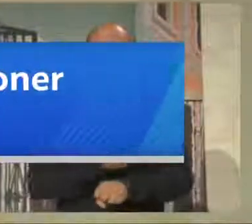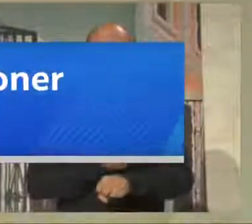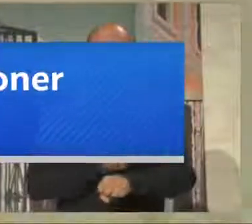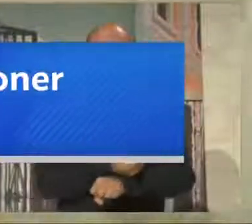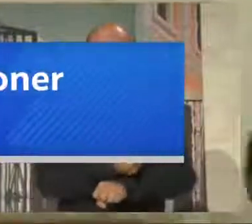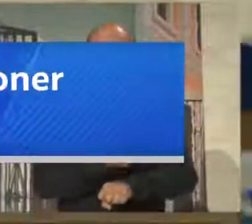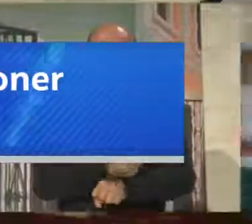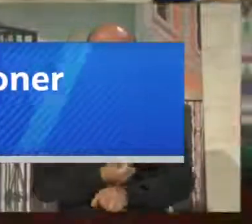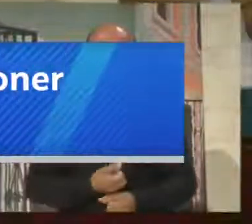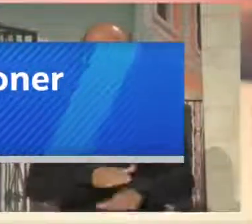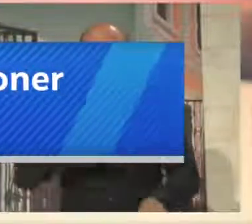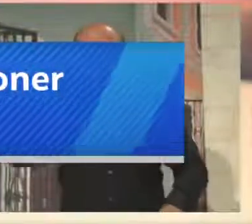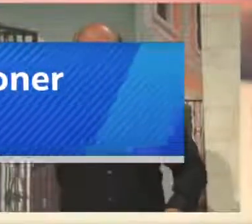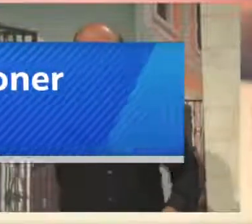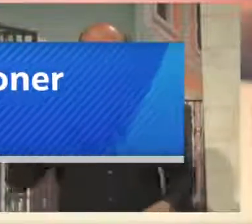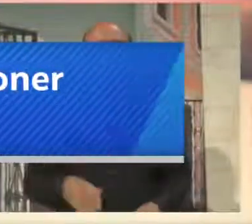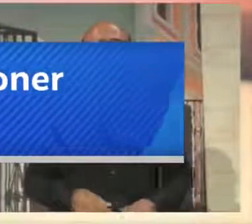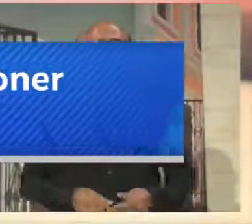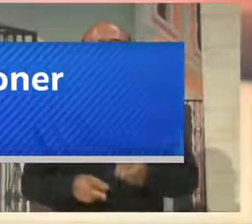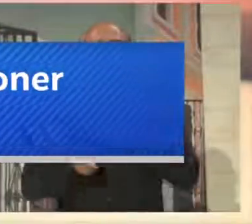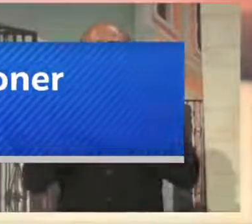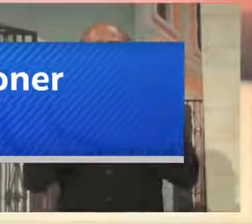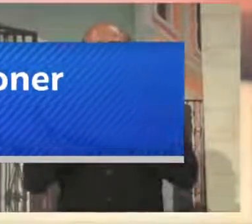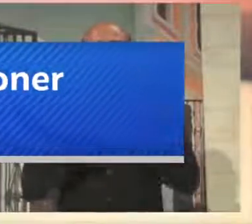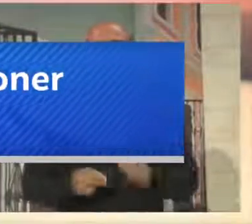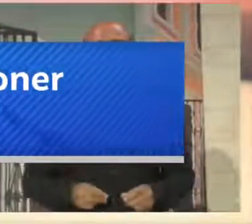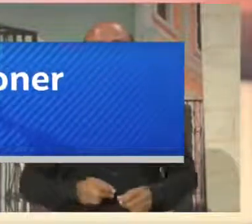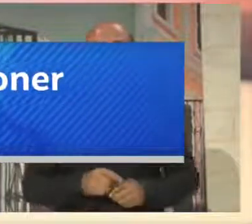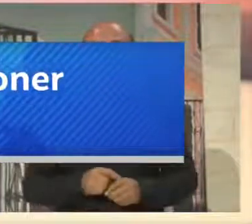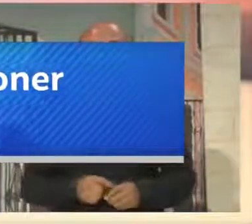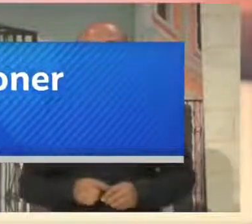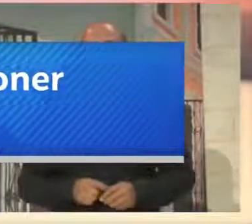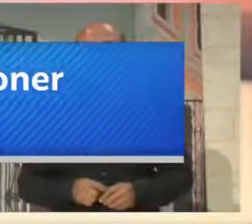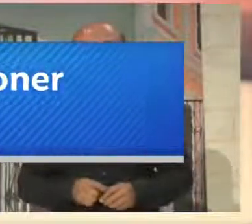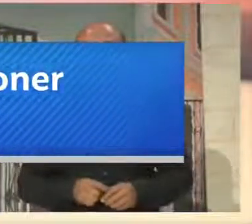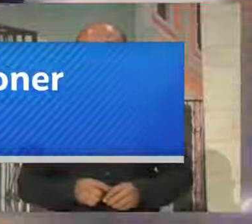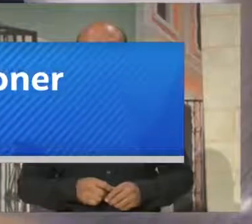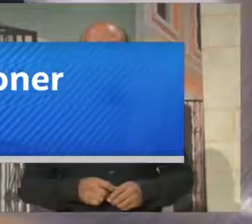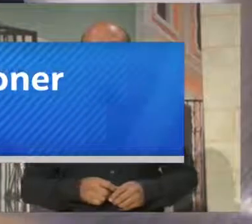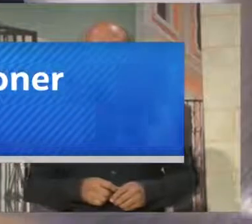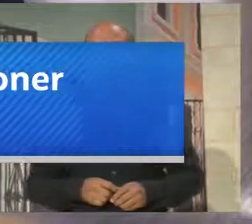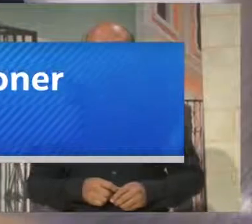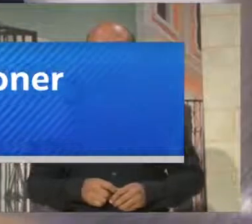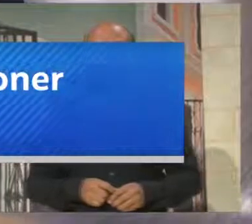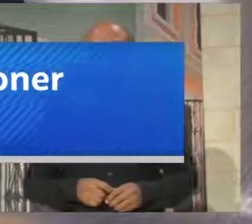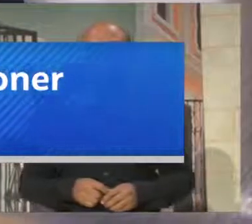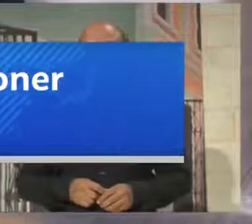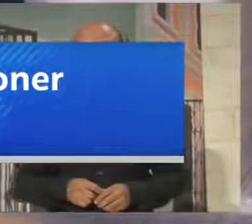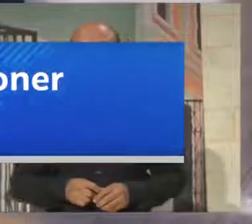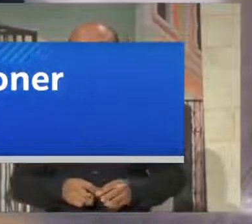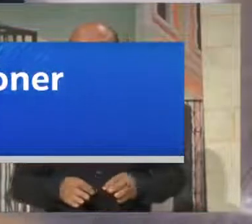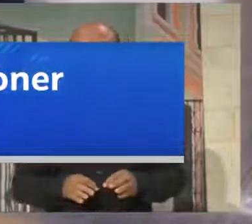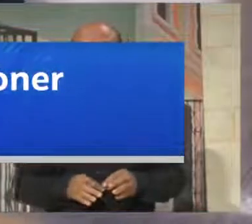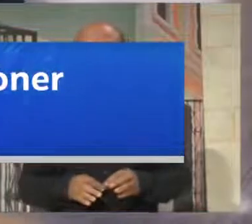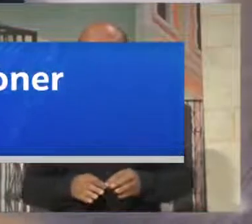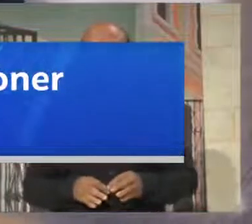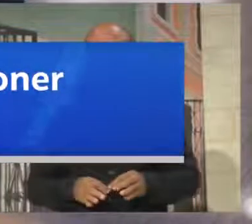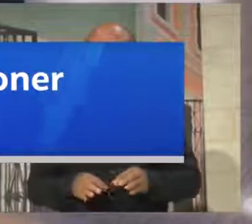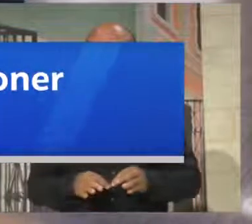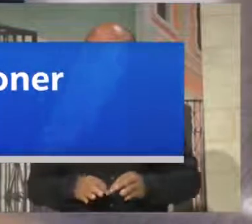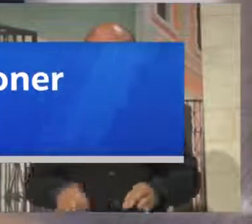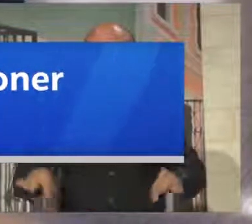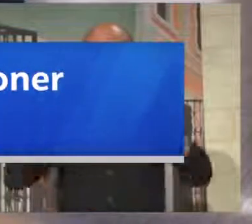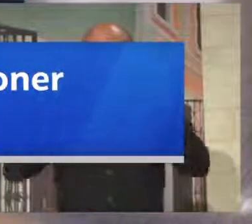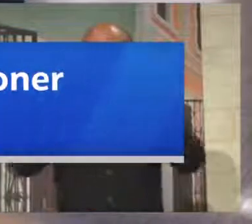de los jóvenes tabasqueños, pues los ha hecho más sensibles y humanista. Aquí es importante mencionarles que desde